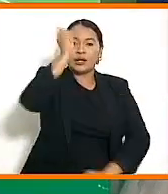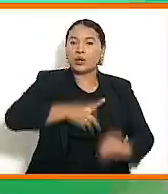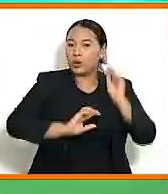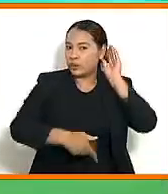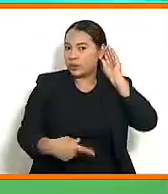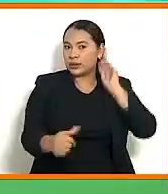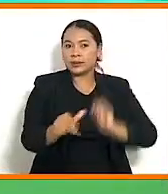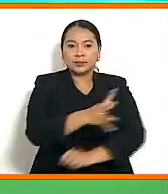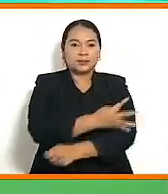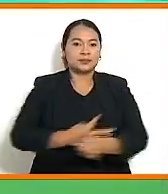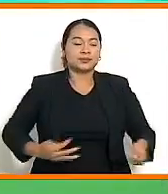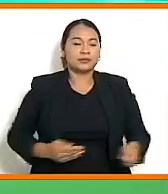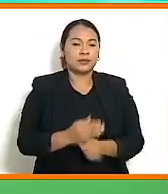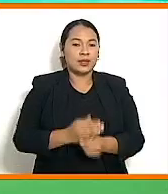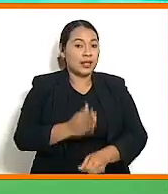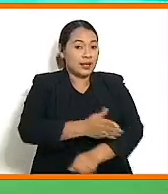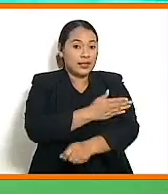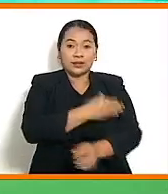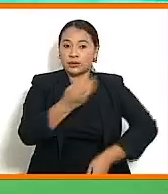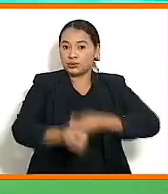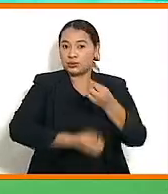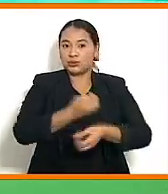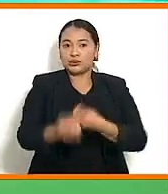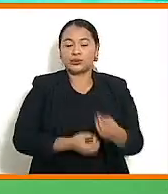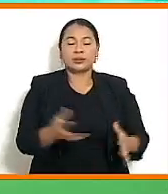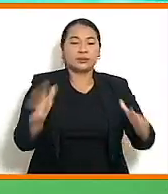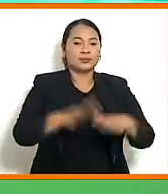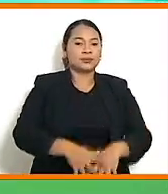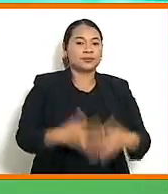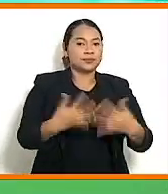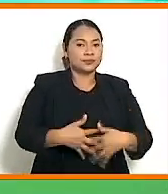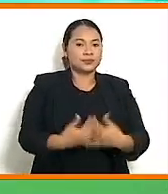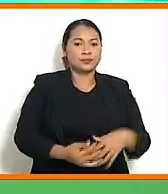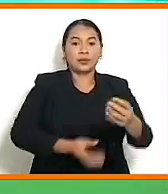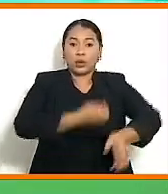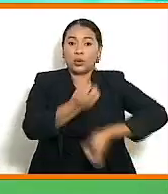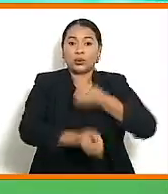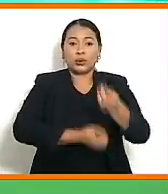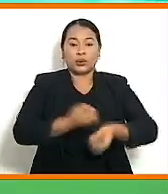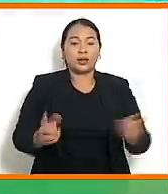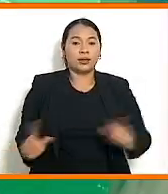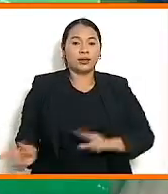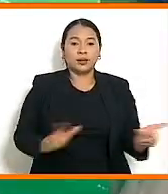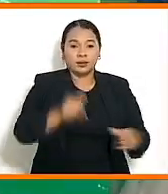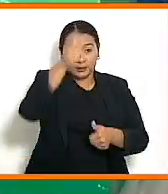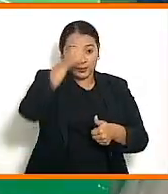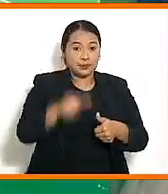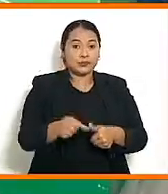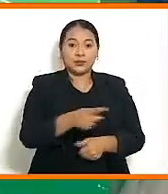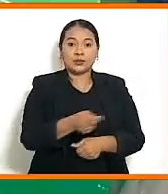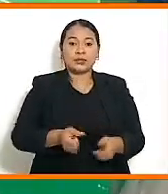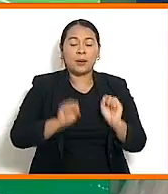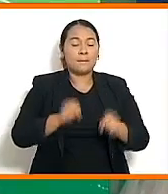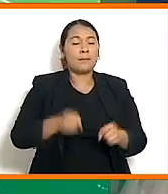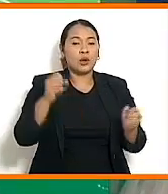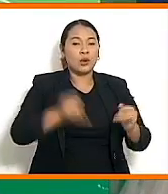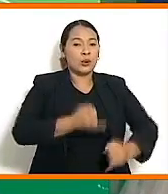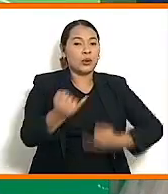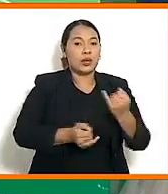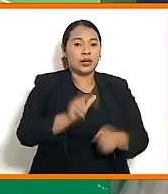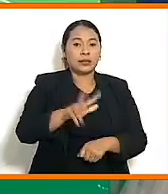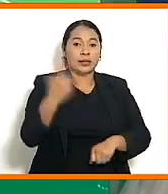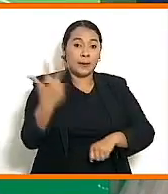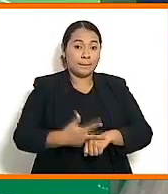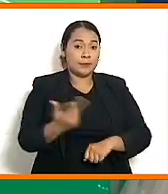antes tenemos que incorporar nuestras esferas al juego, y en lo que nuestras esferas se mezclan, te recuerdo que puedes jugar 3 veces al día de forma